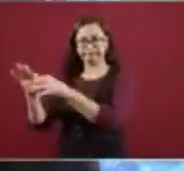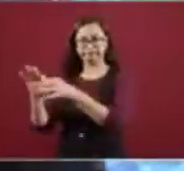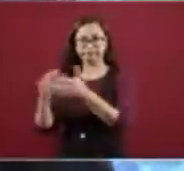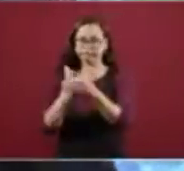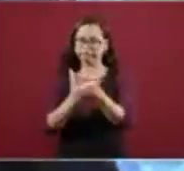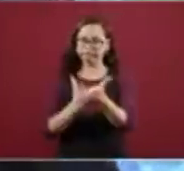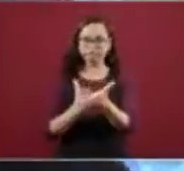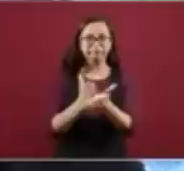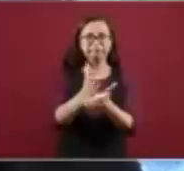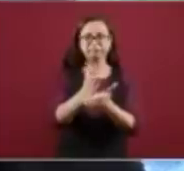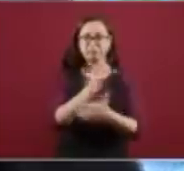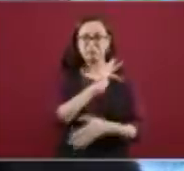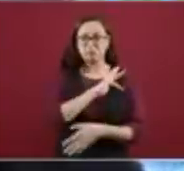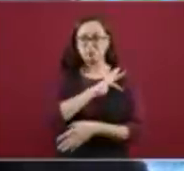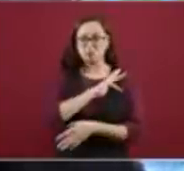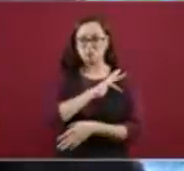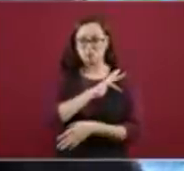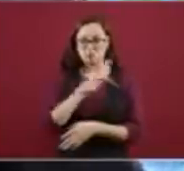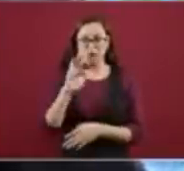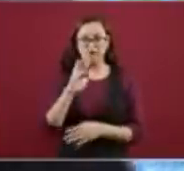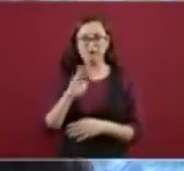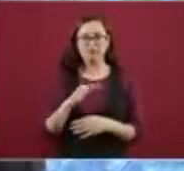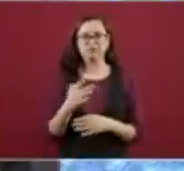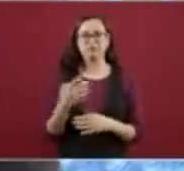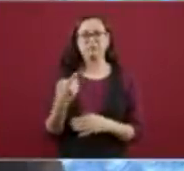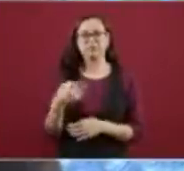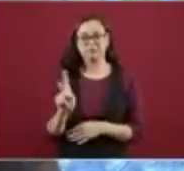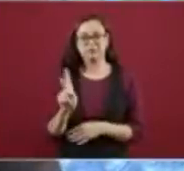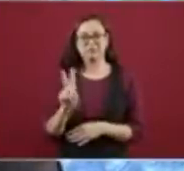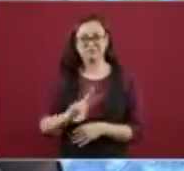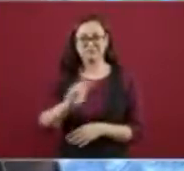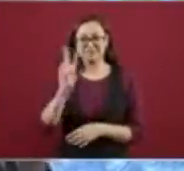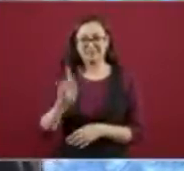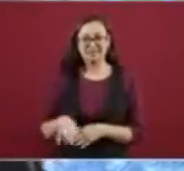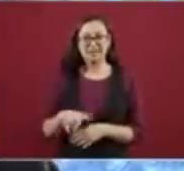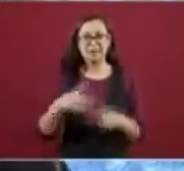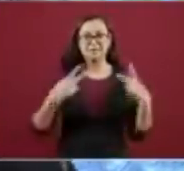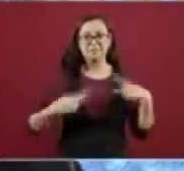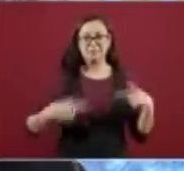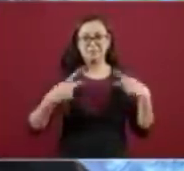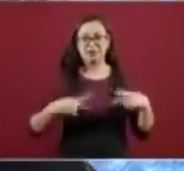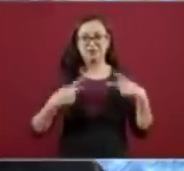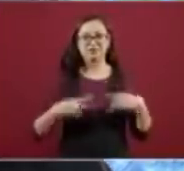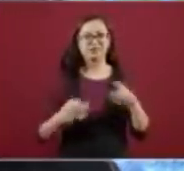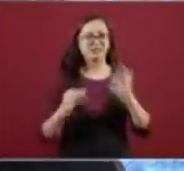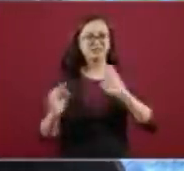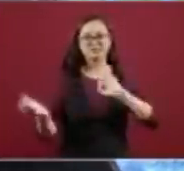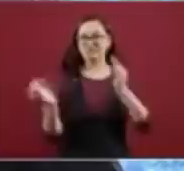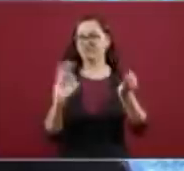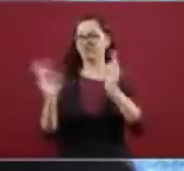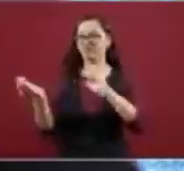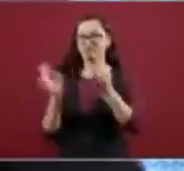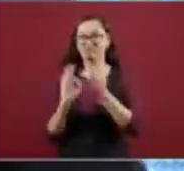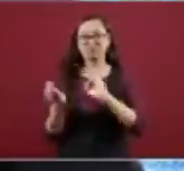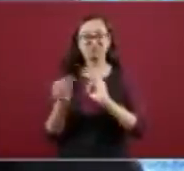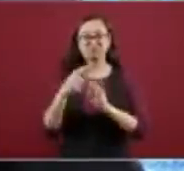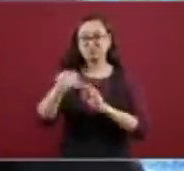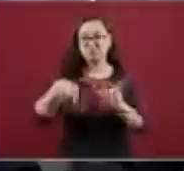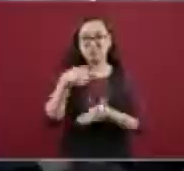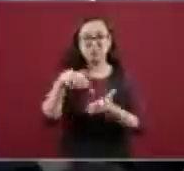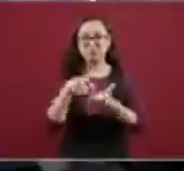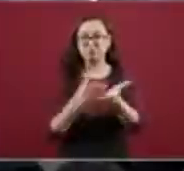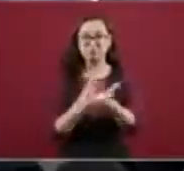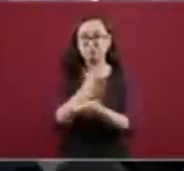Es increíble, pero la gente que vive cerca no puede entrar a esos